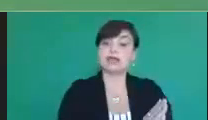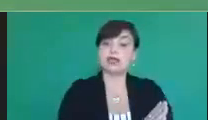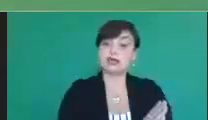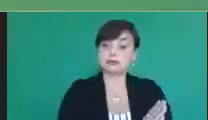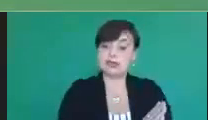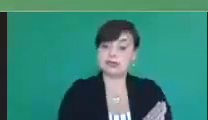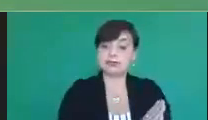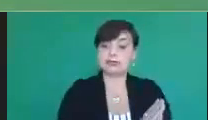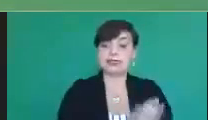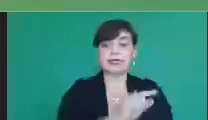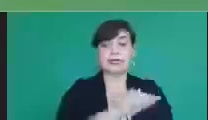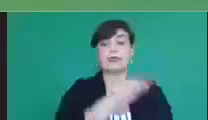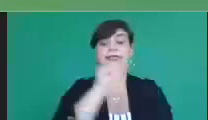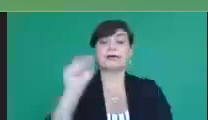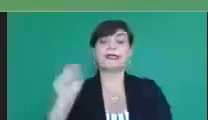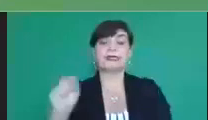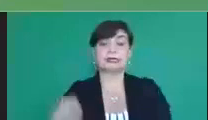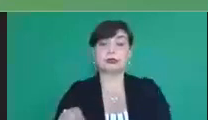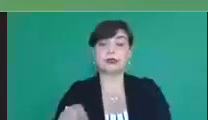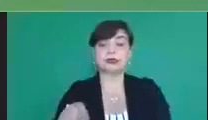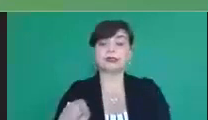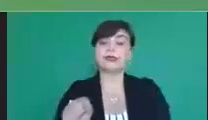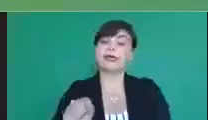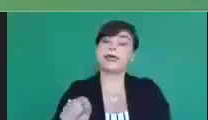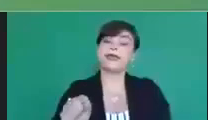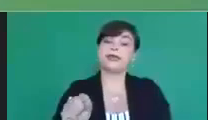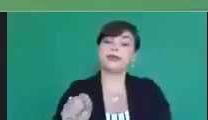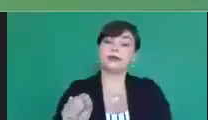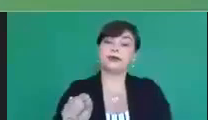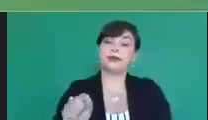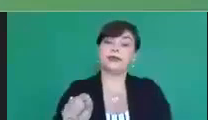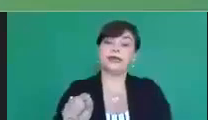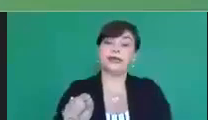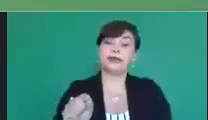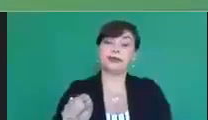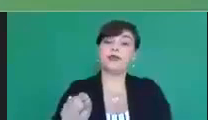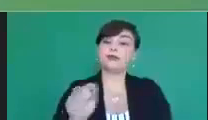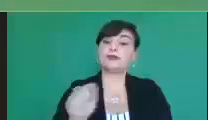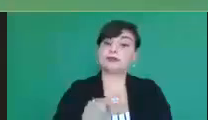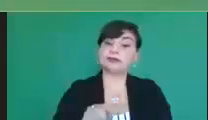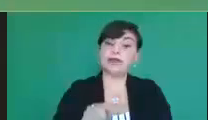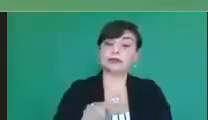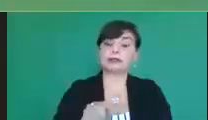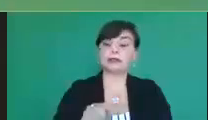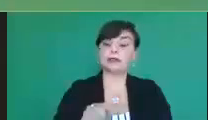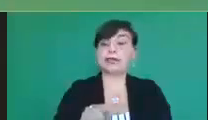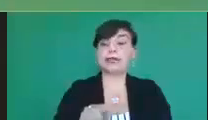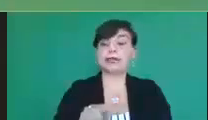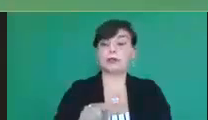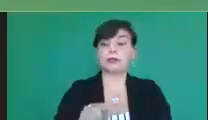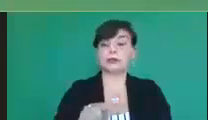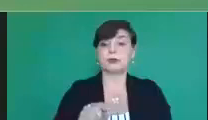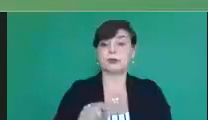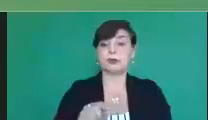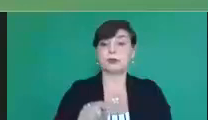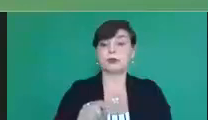2 meses que no estaban incluidos dentro de los resultados que el